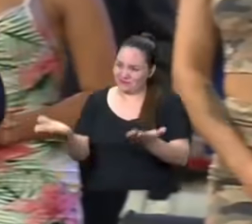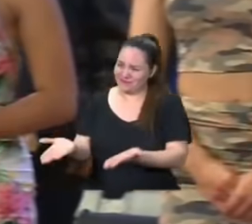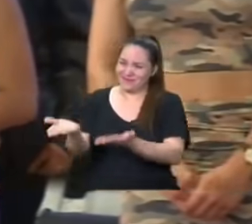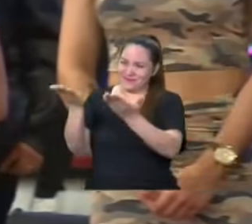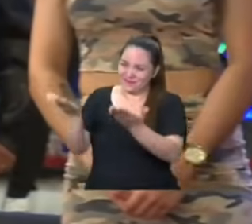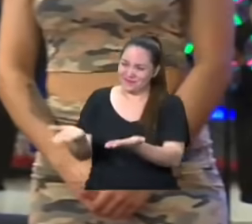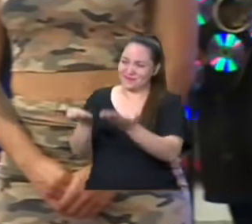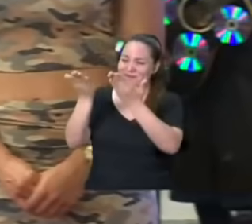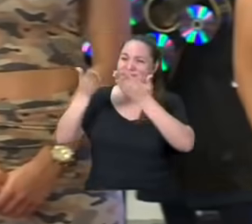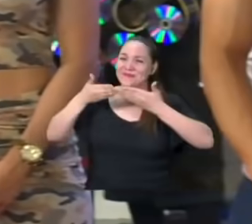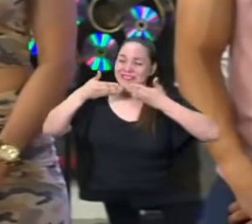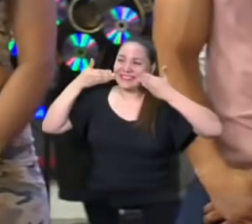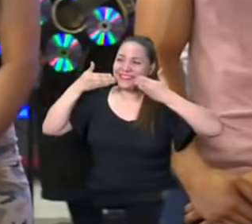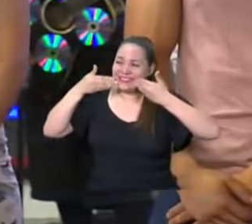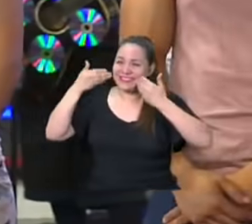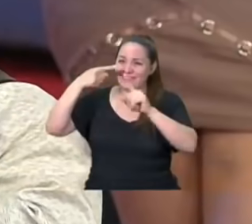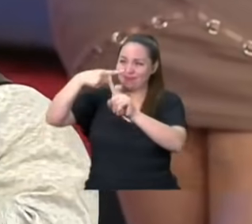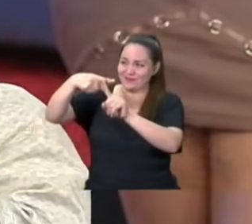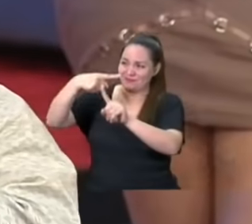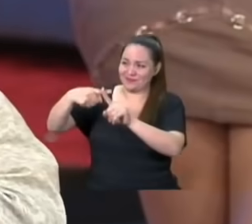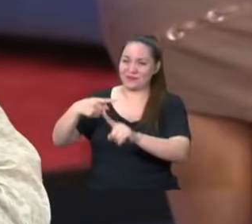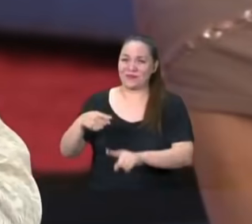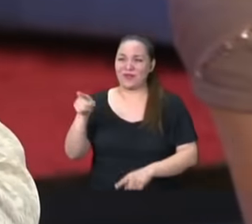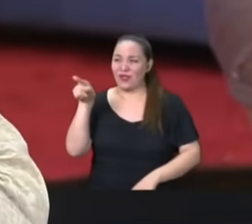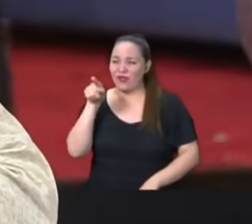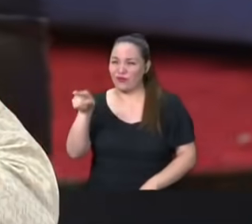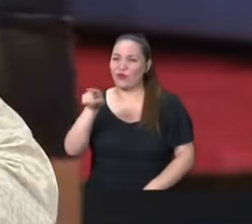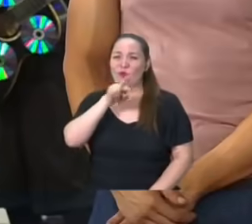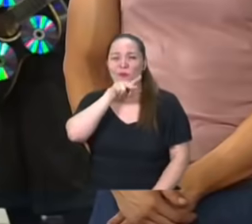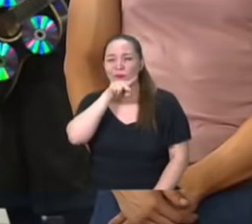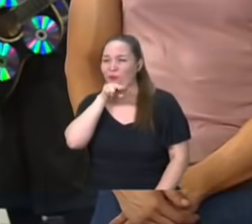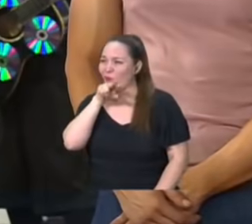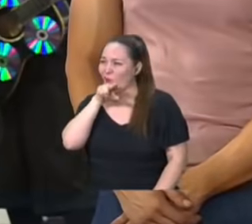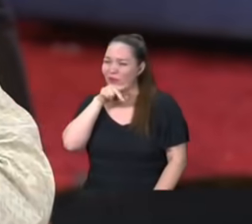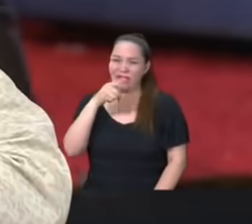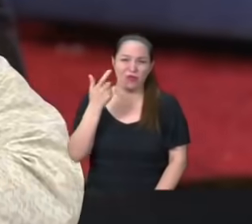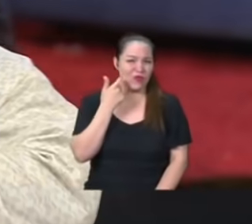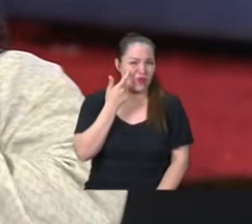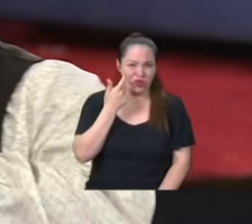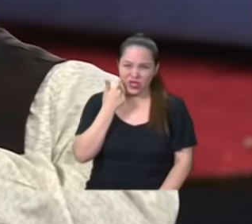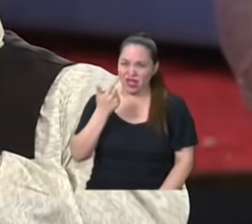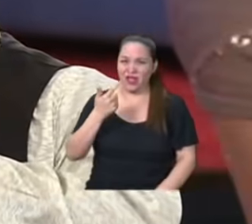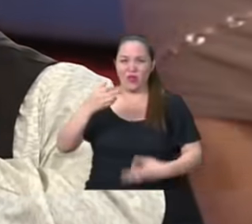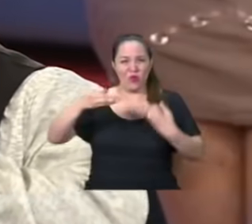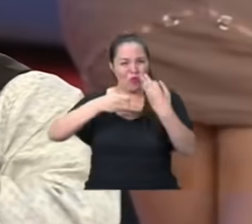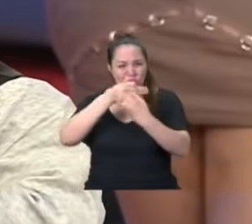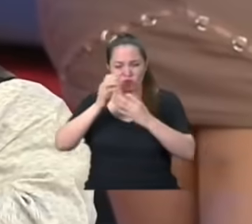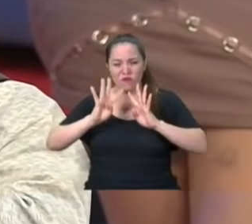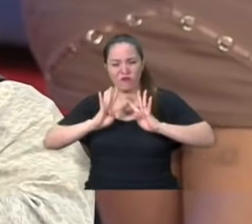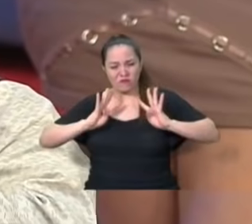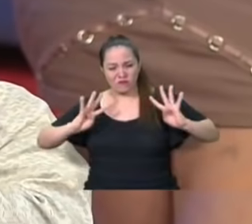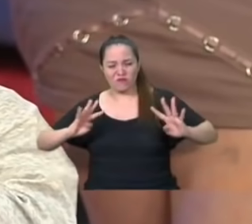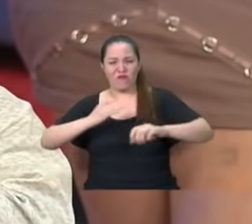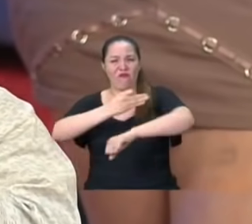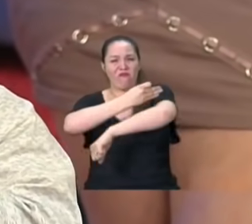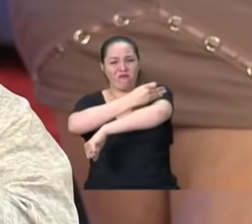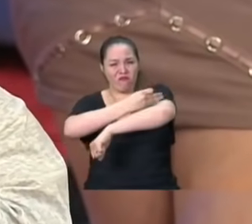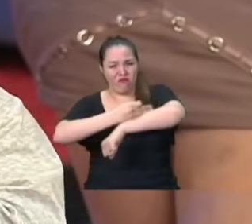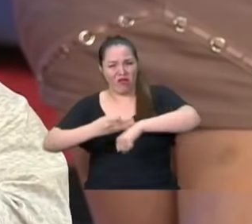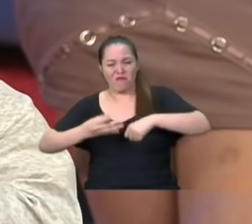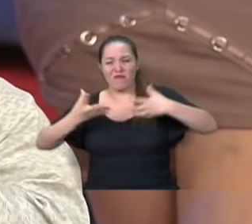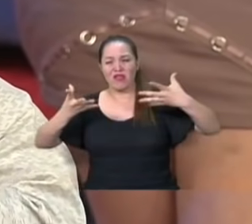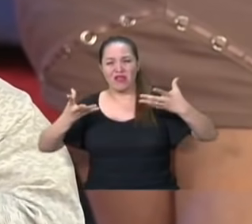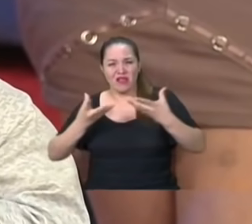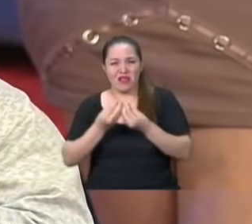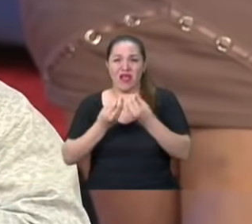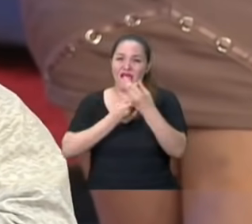preocupado. No, la verdad no, no es. Somos una familia. Es correcto. Somos una familia y hay que. Entre la familia nos apoyamos,